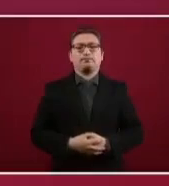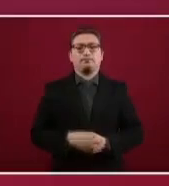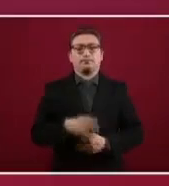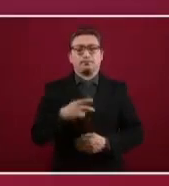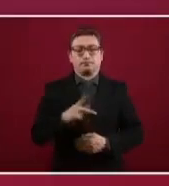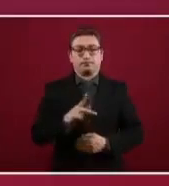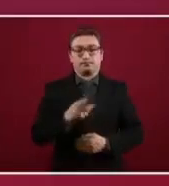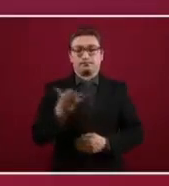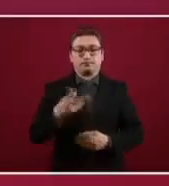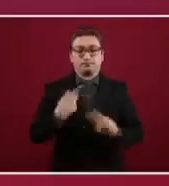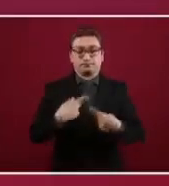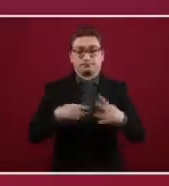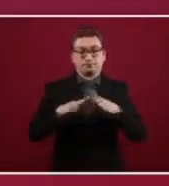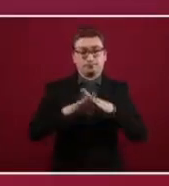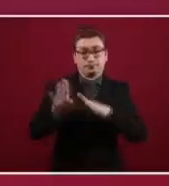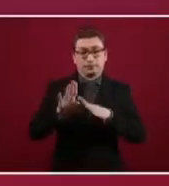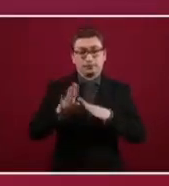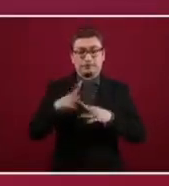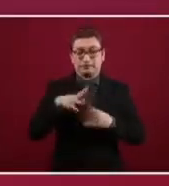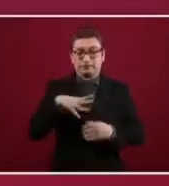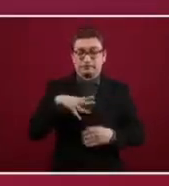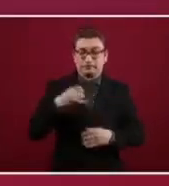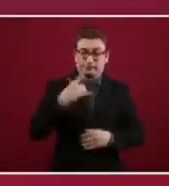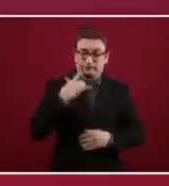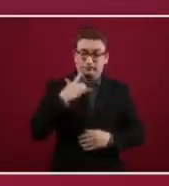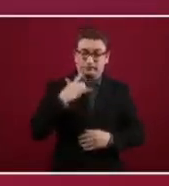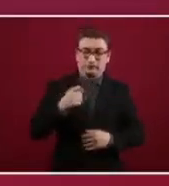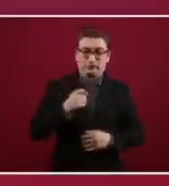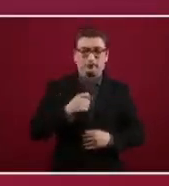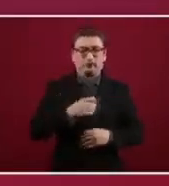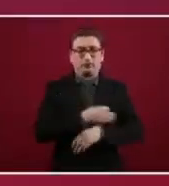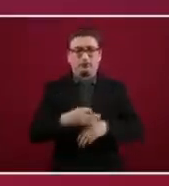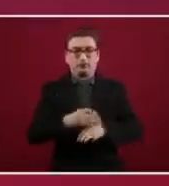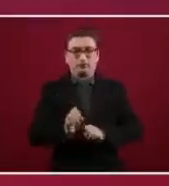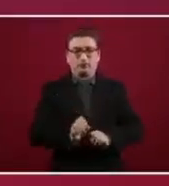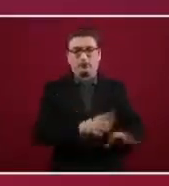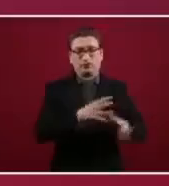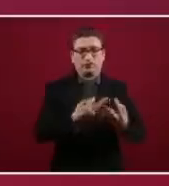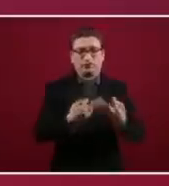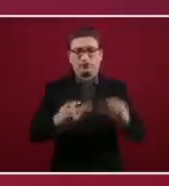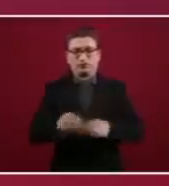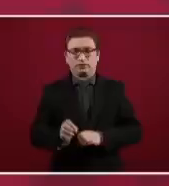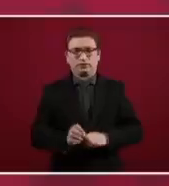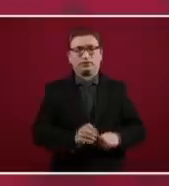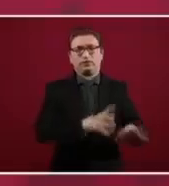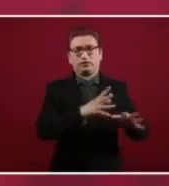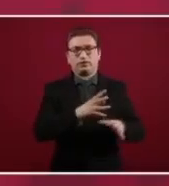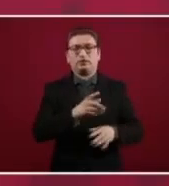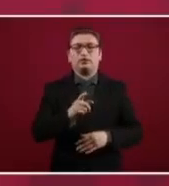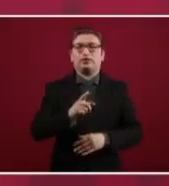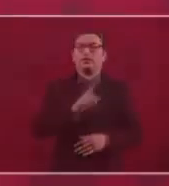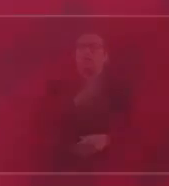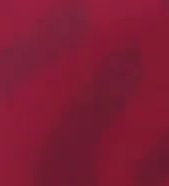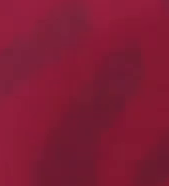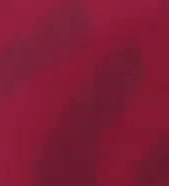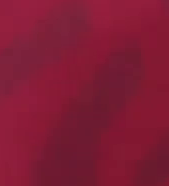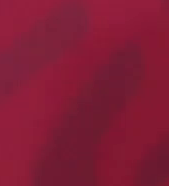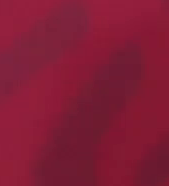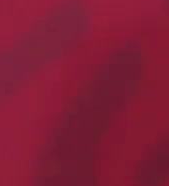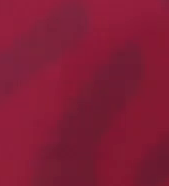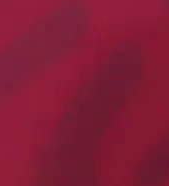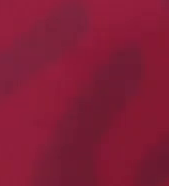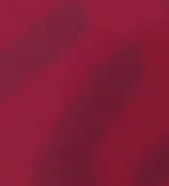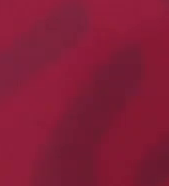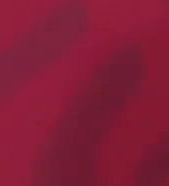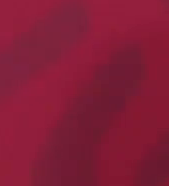ya hicieron el esfuerzo de dejar a la familia de dejar la tierra de ir a enfrentar condiciones muy